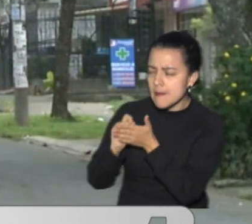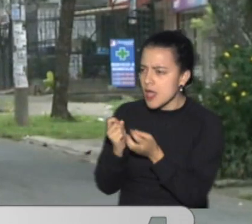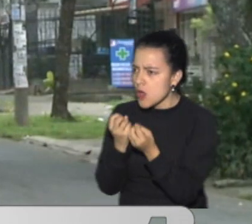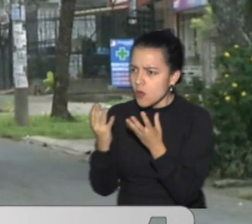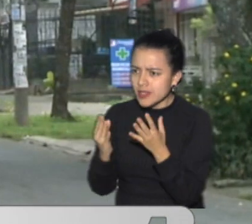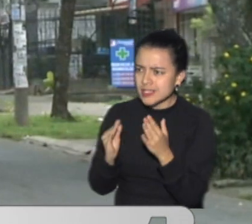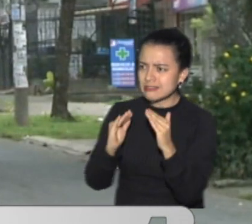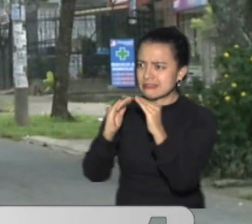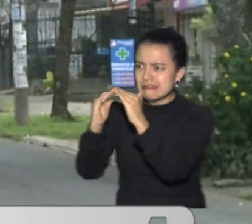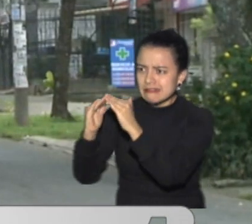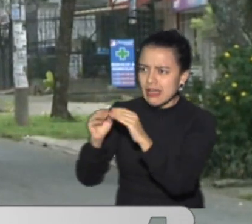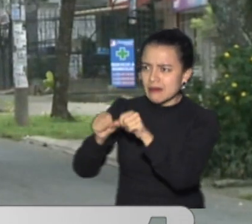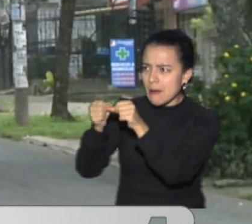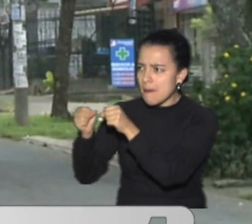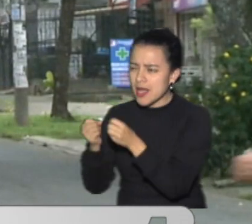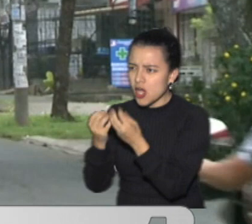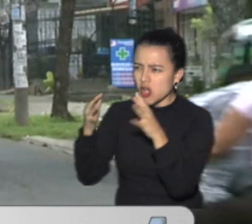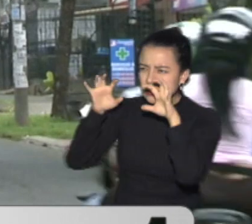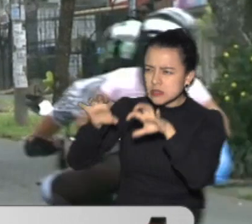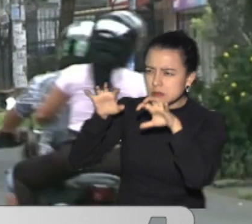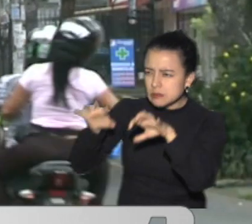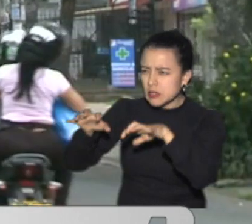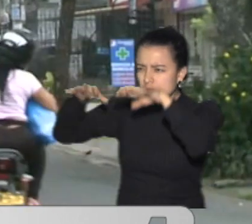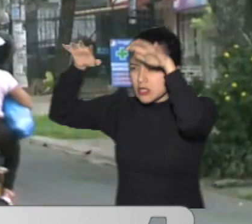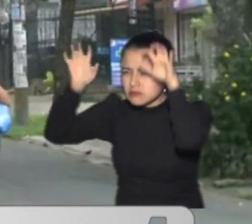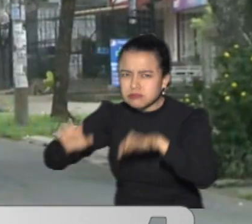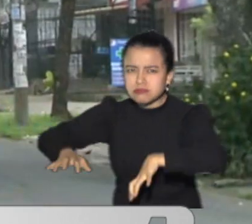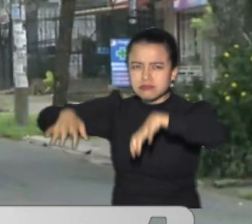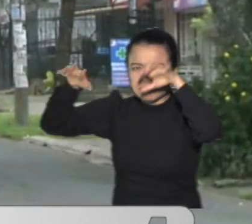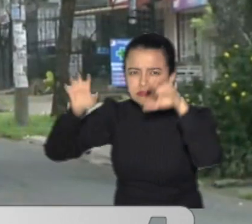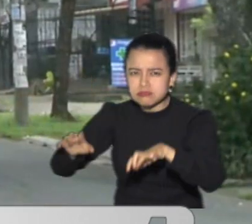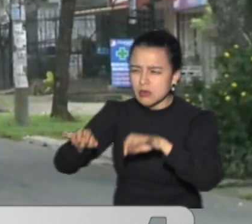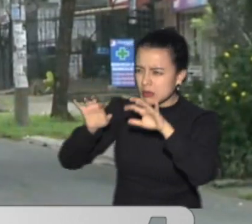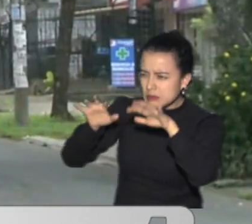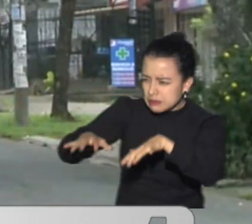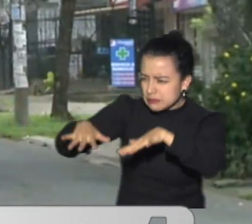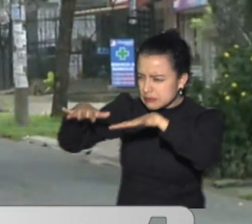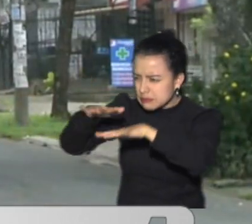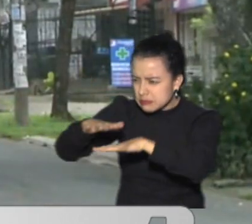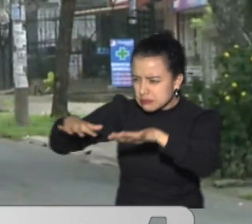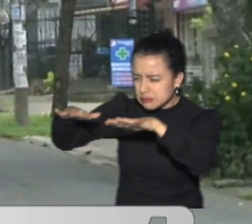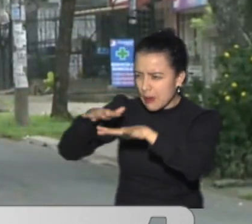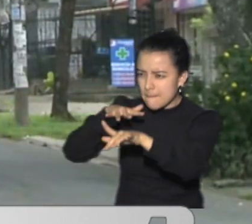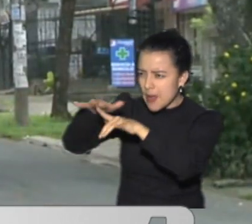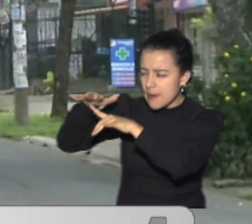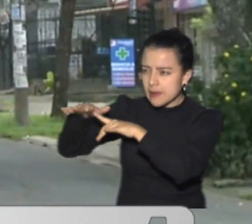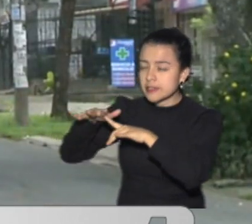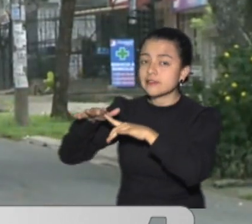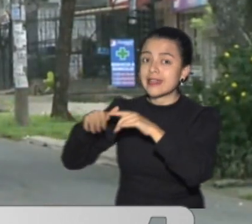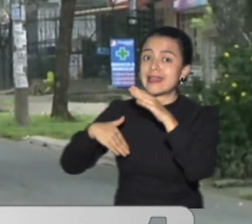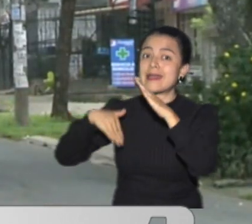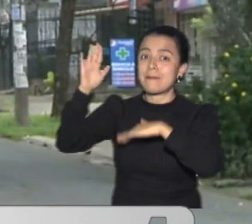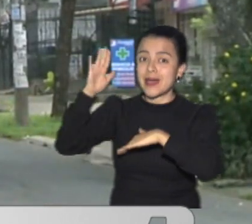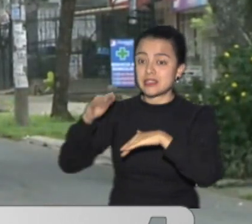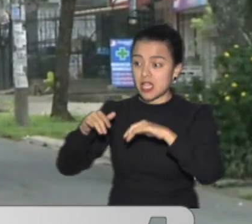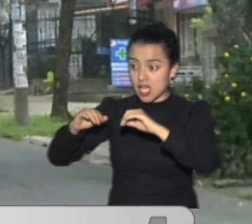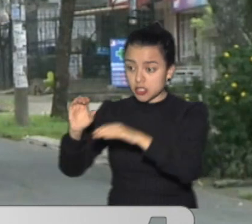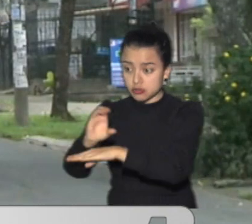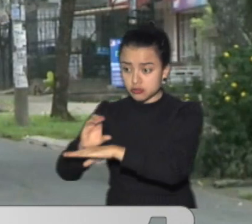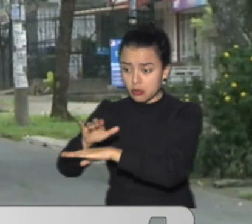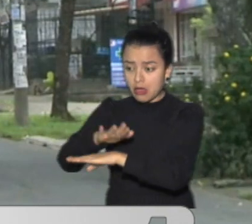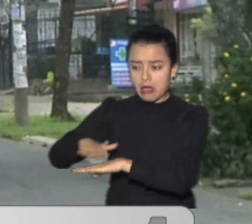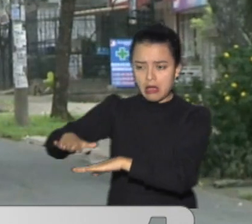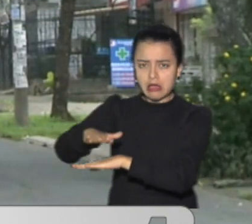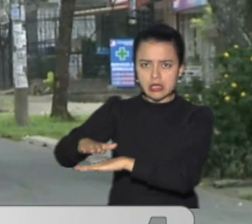hay damnificadas y afectadas por las lluvias, especialmente en las zonas rurales donde las poblaciones permanecen confinadas debido a los